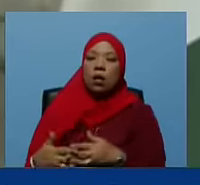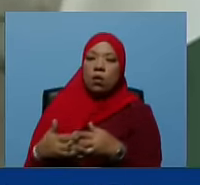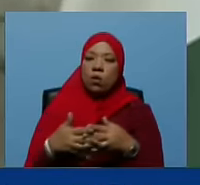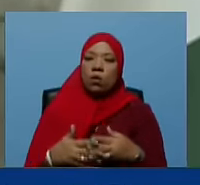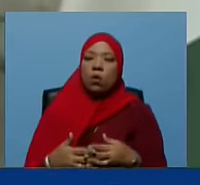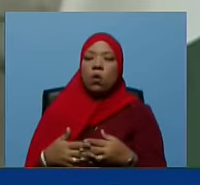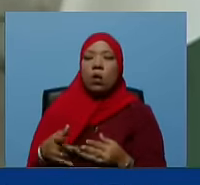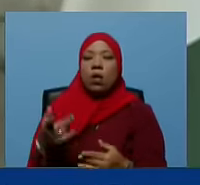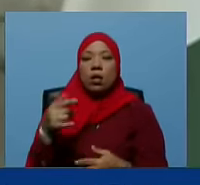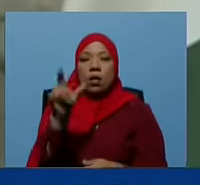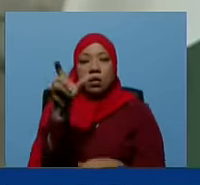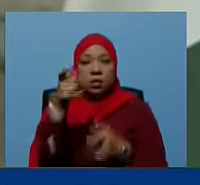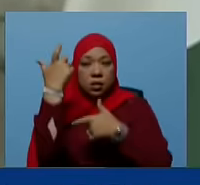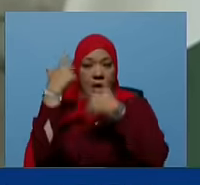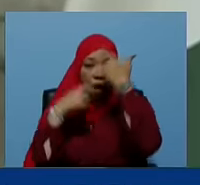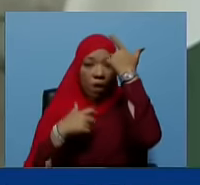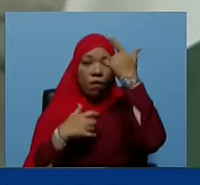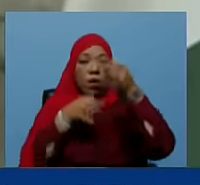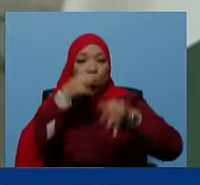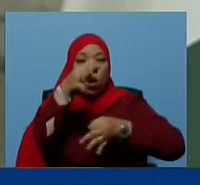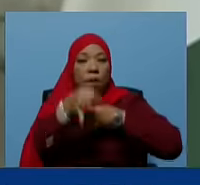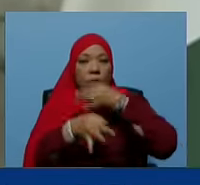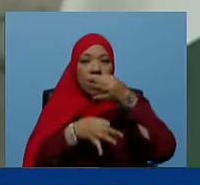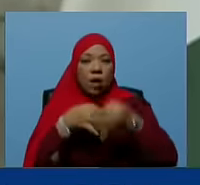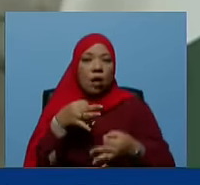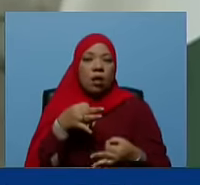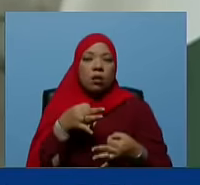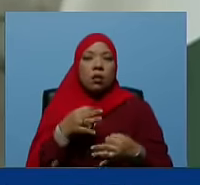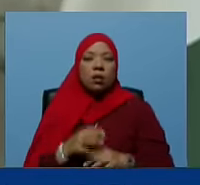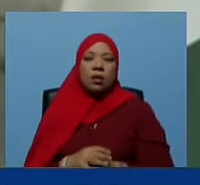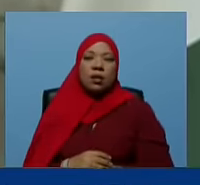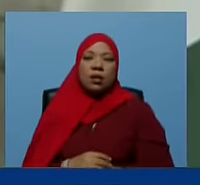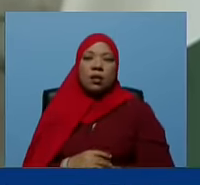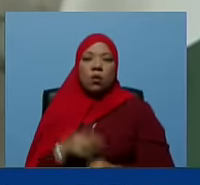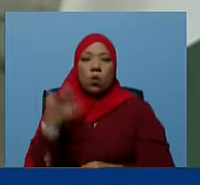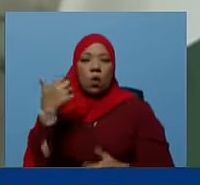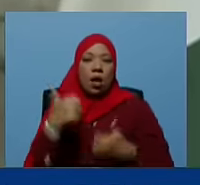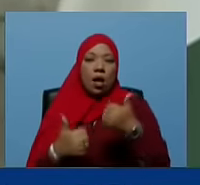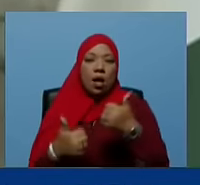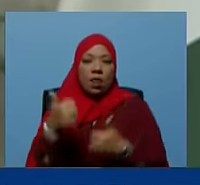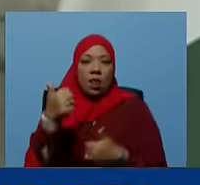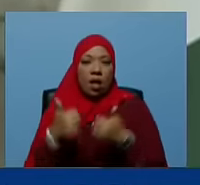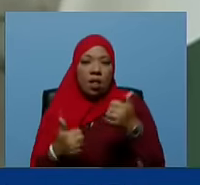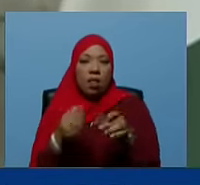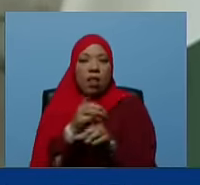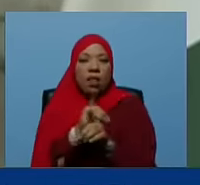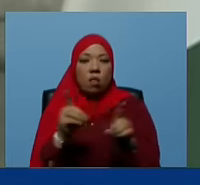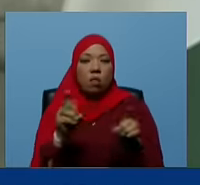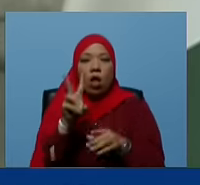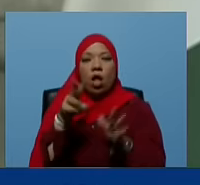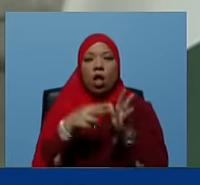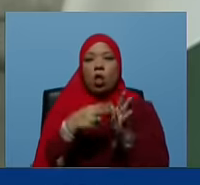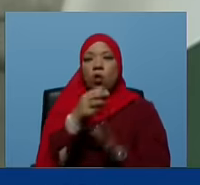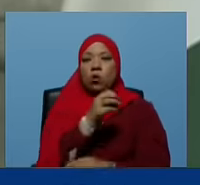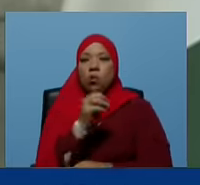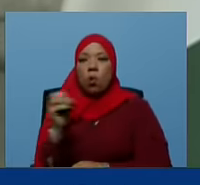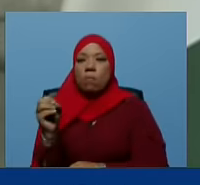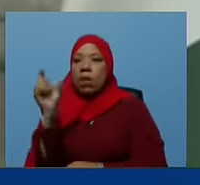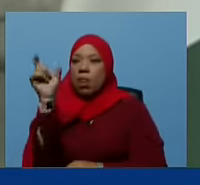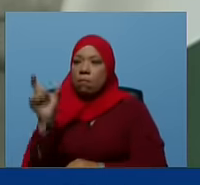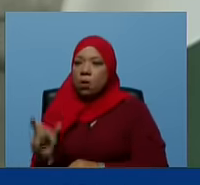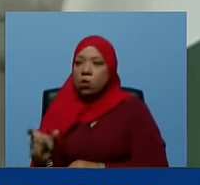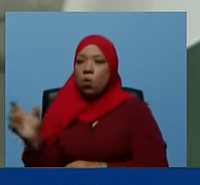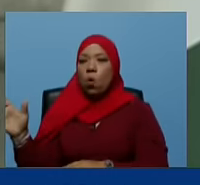Así decía el comandante Chávez cuando Al Gore, candidato a demócrata en el año 2000,